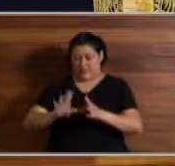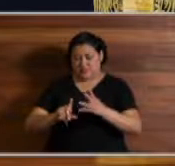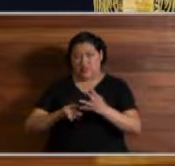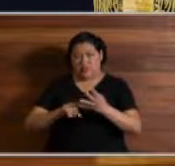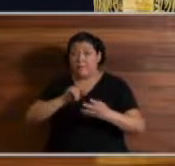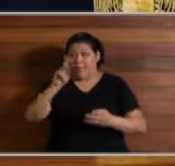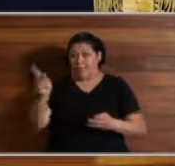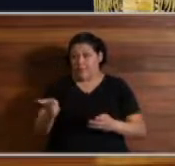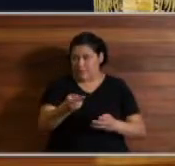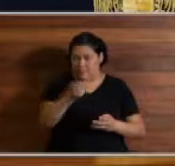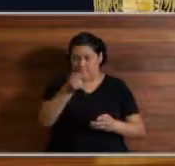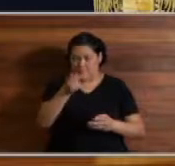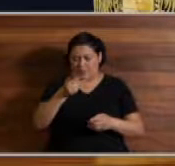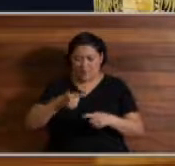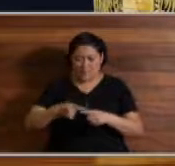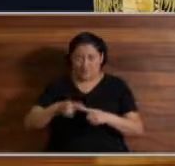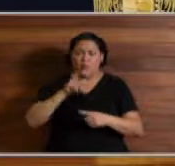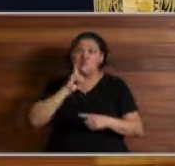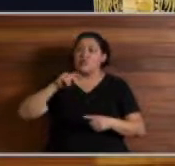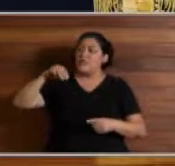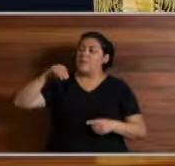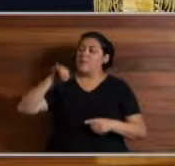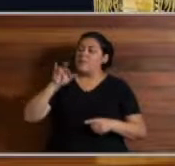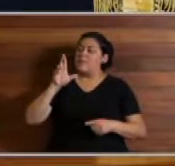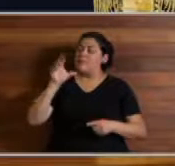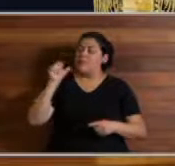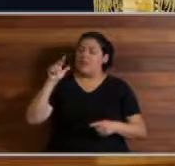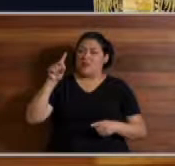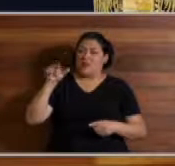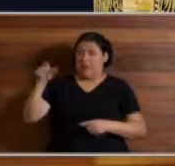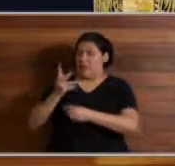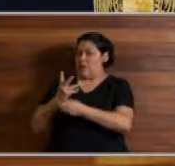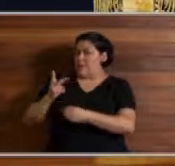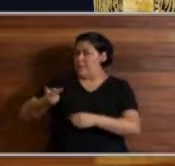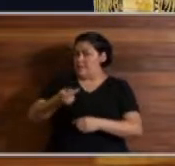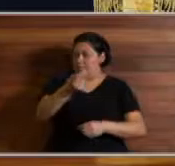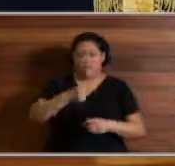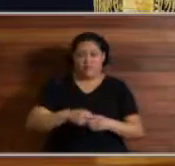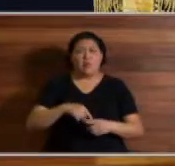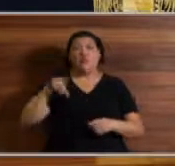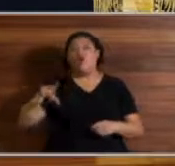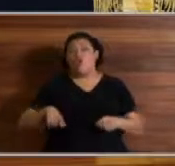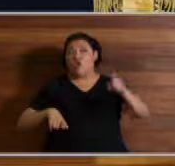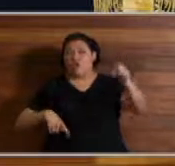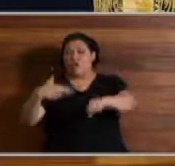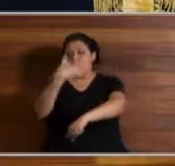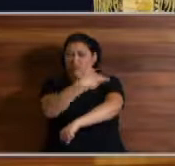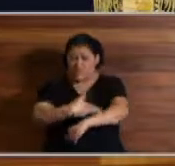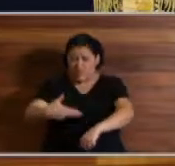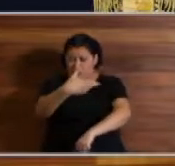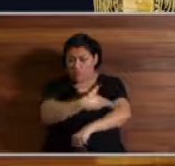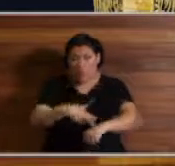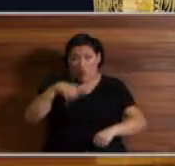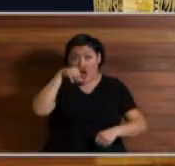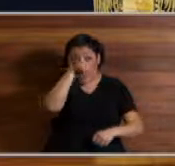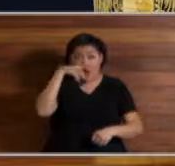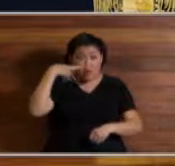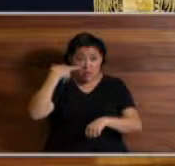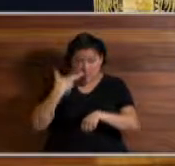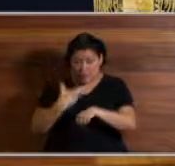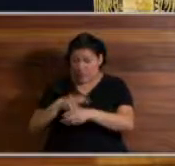una obligación, dice Miranda Calderón, si es una obligación del Estado elaborar un presupuesto con perspectiva de derechos